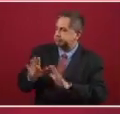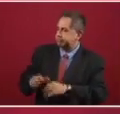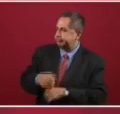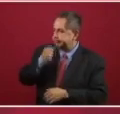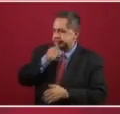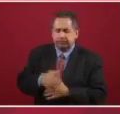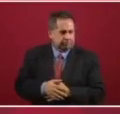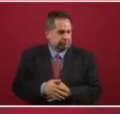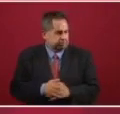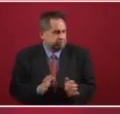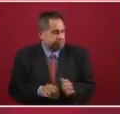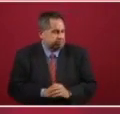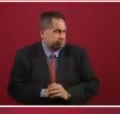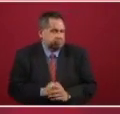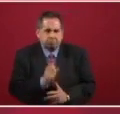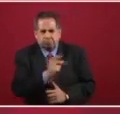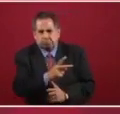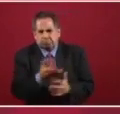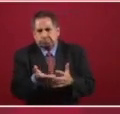Entonces, pues yo estoy ahí.